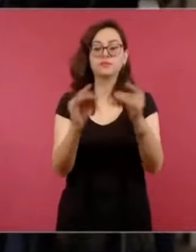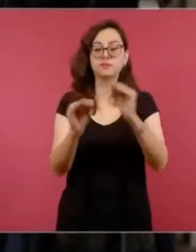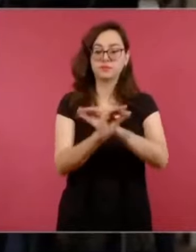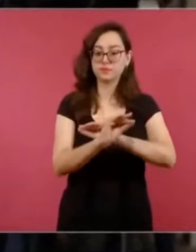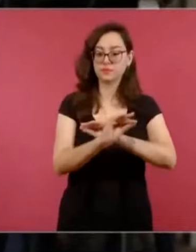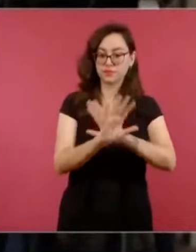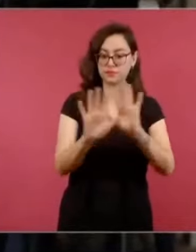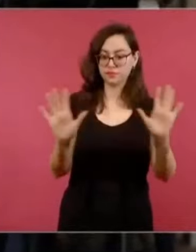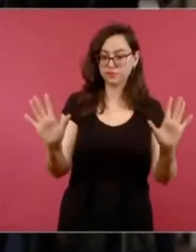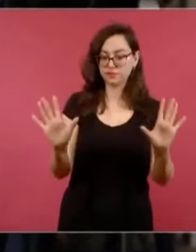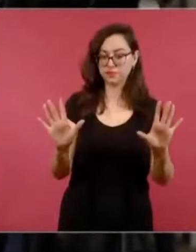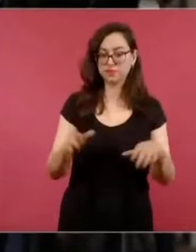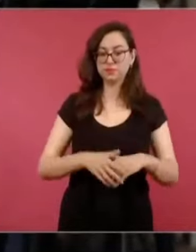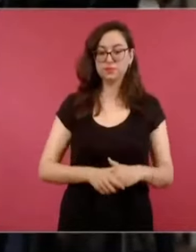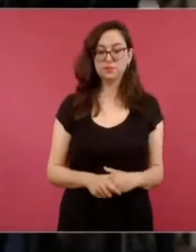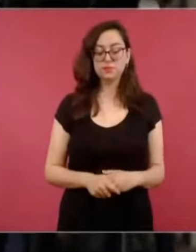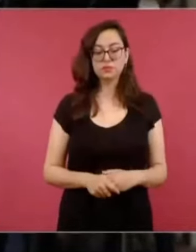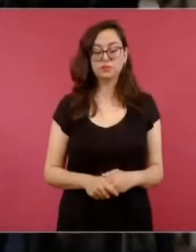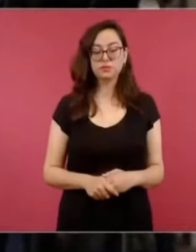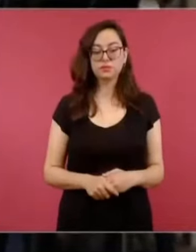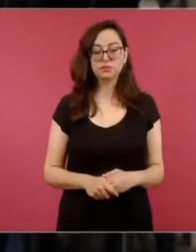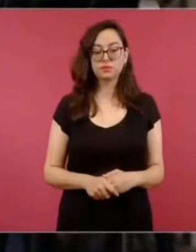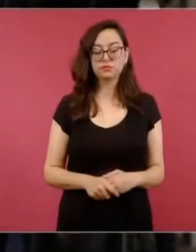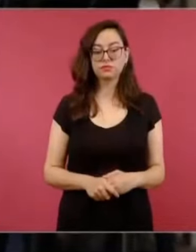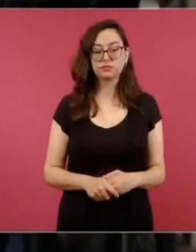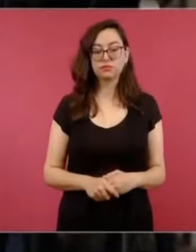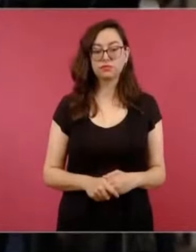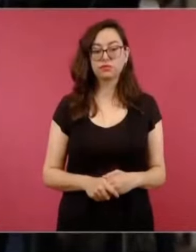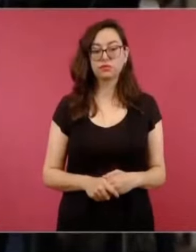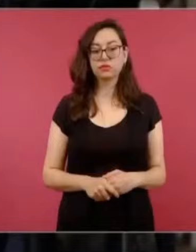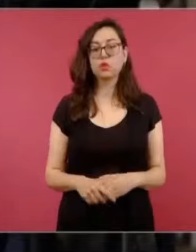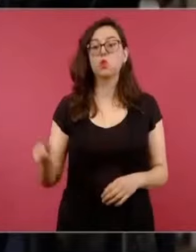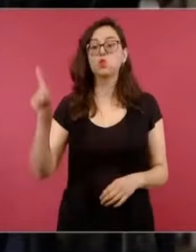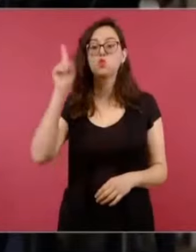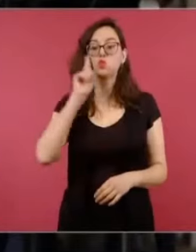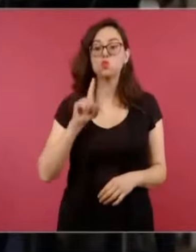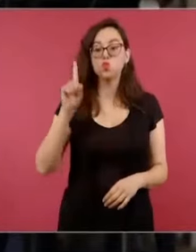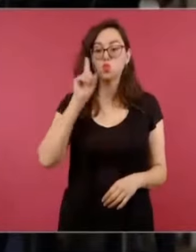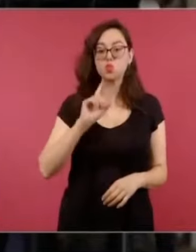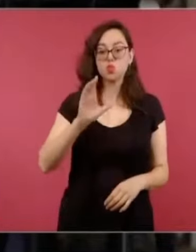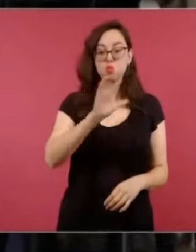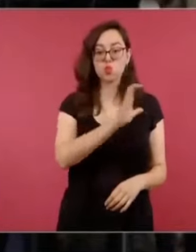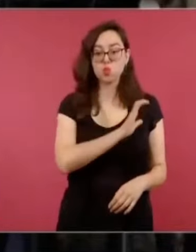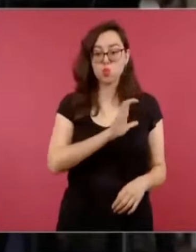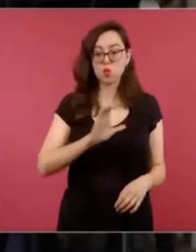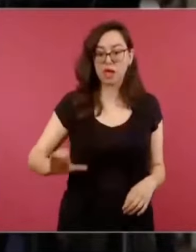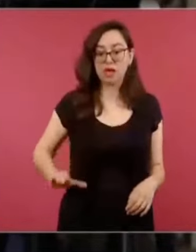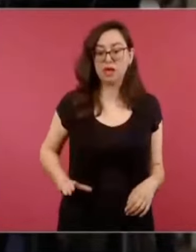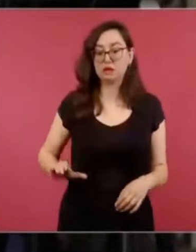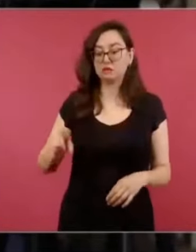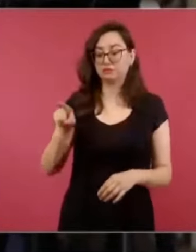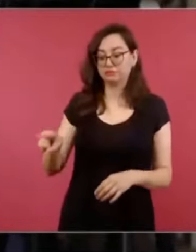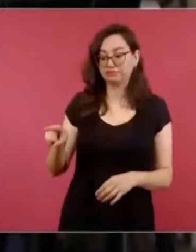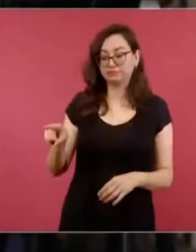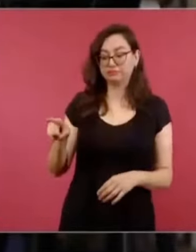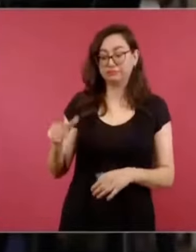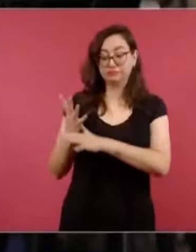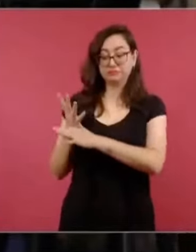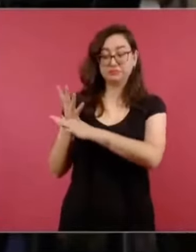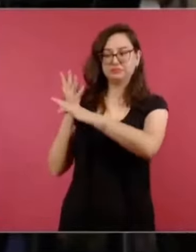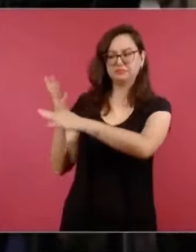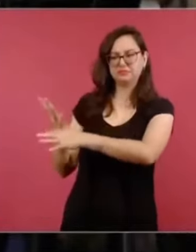una candidata que pues lo acusa a usted y a Jesús Ramírez